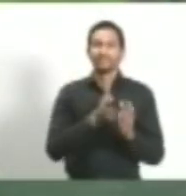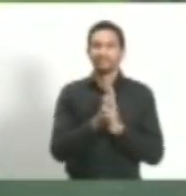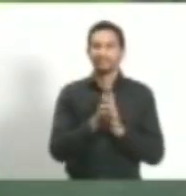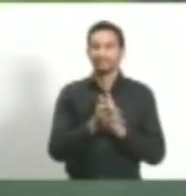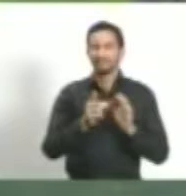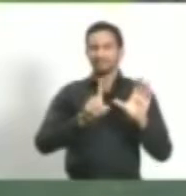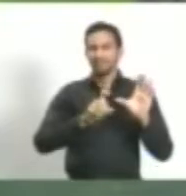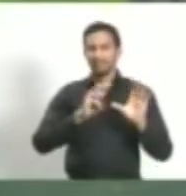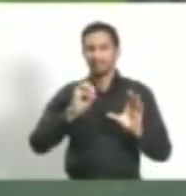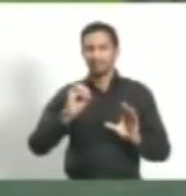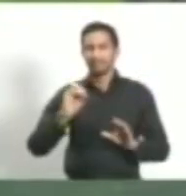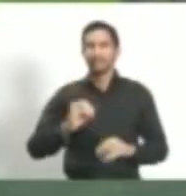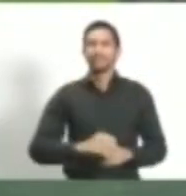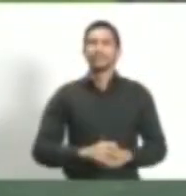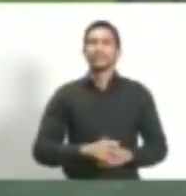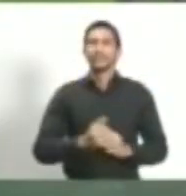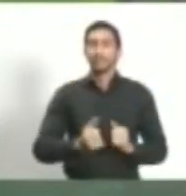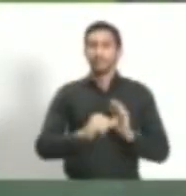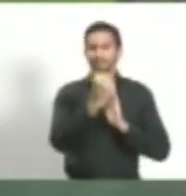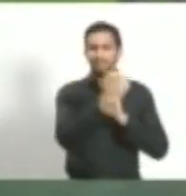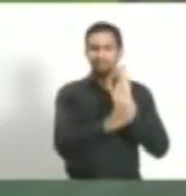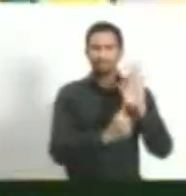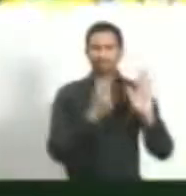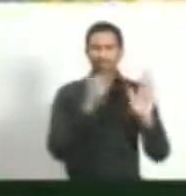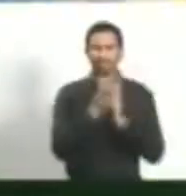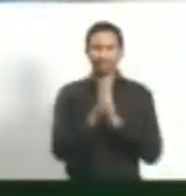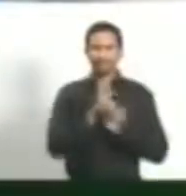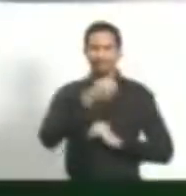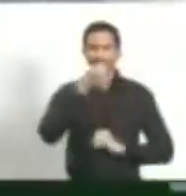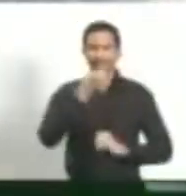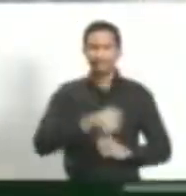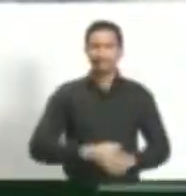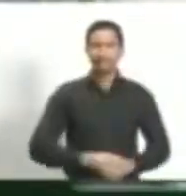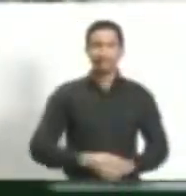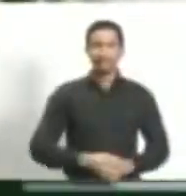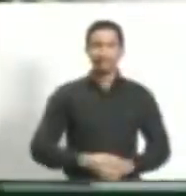@lasnoticiasdetelecaribe630. Aquí están nuestros titulares.